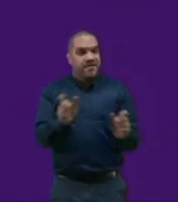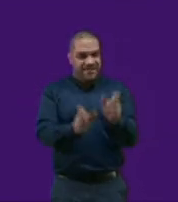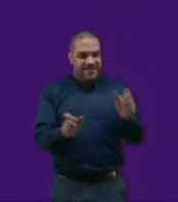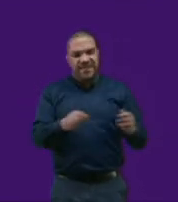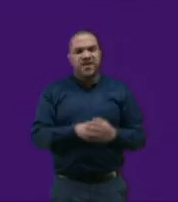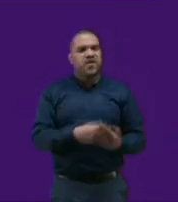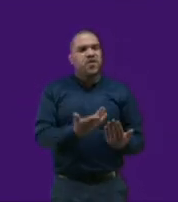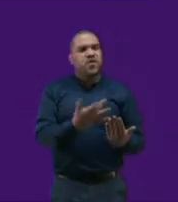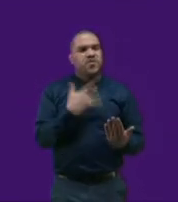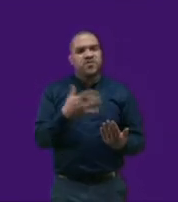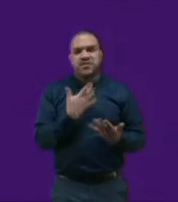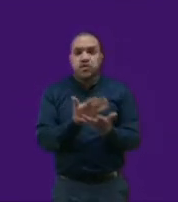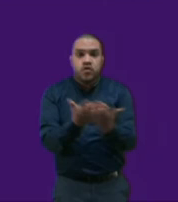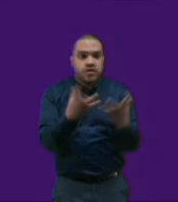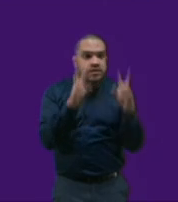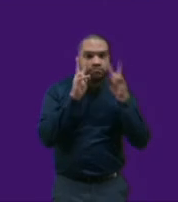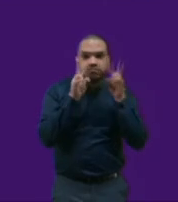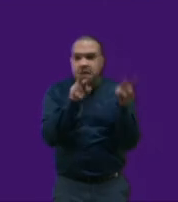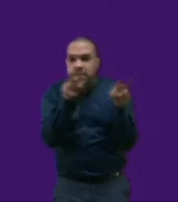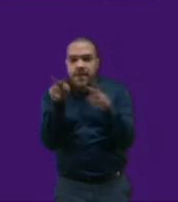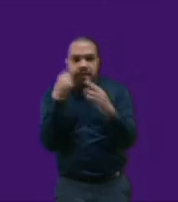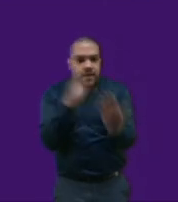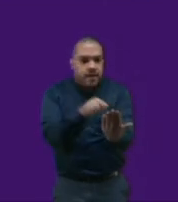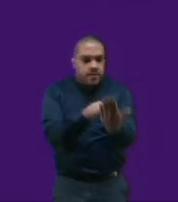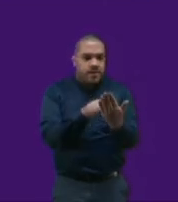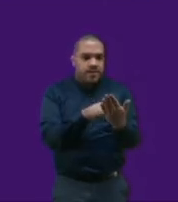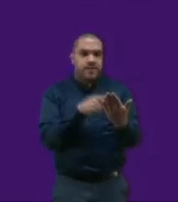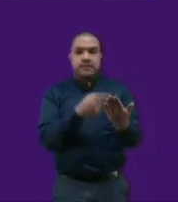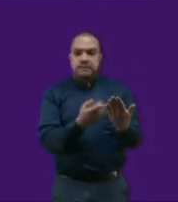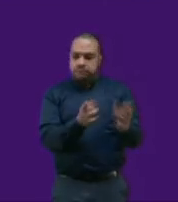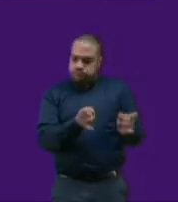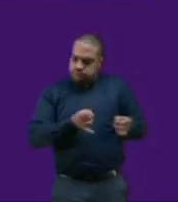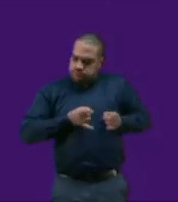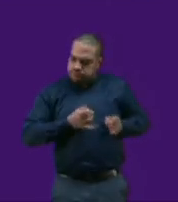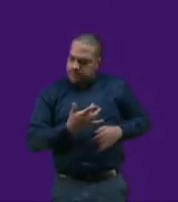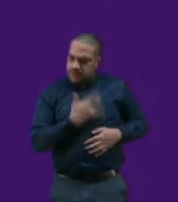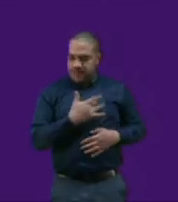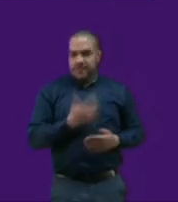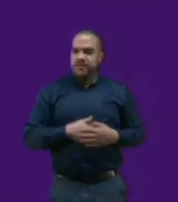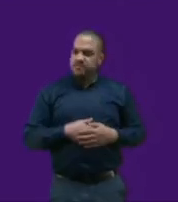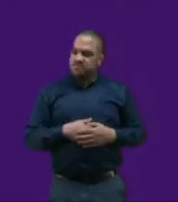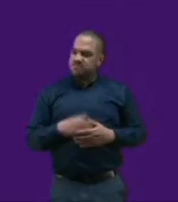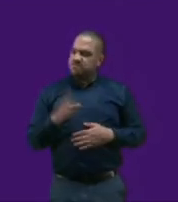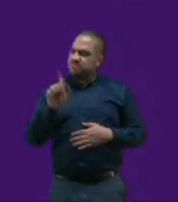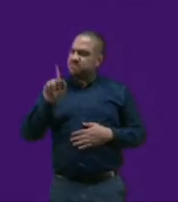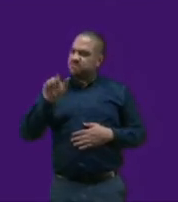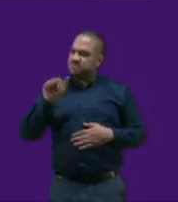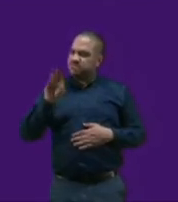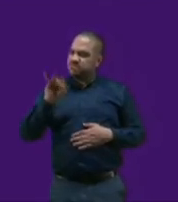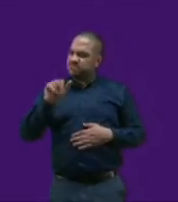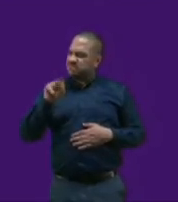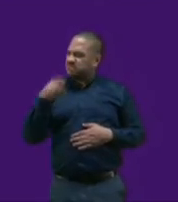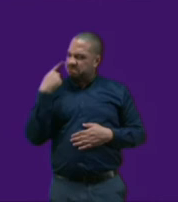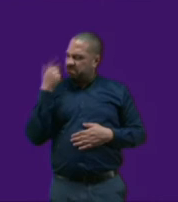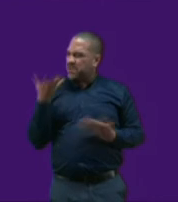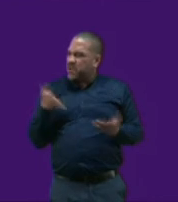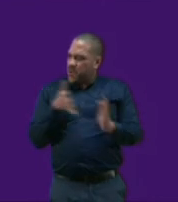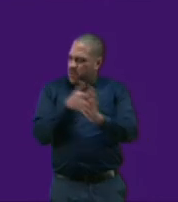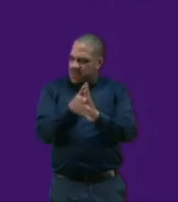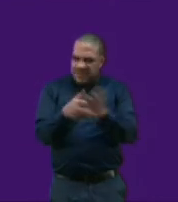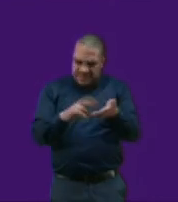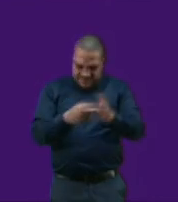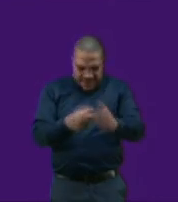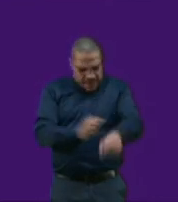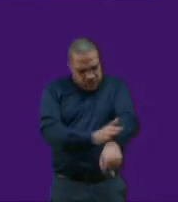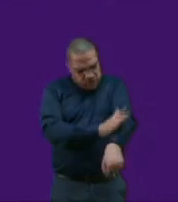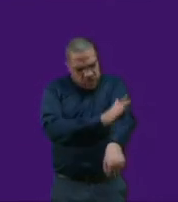que ve. Pero contame un poquito, Fabián, pues del tema de transar las emociones. Pues bueno, quisiera oírte un poco